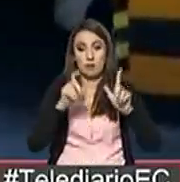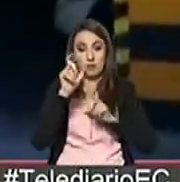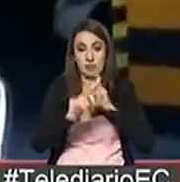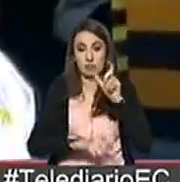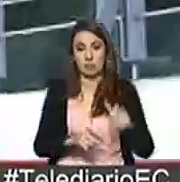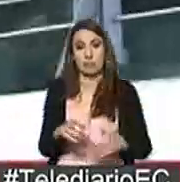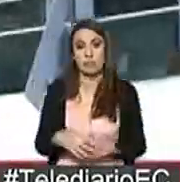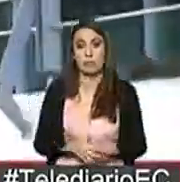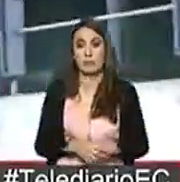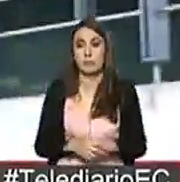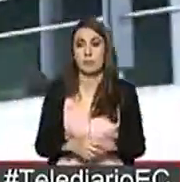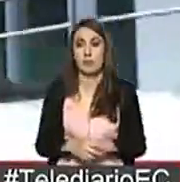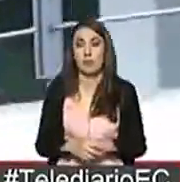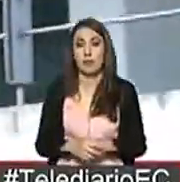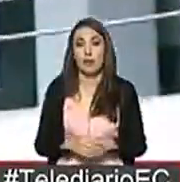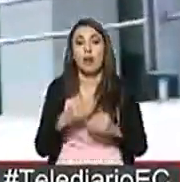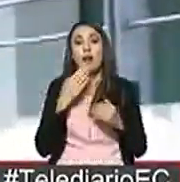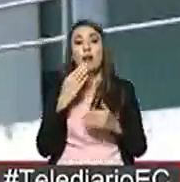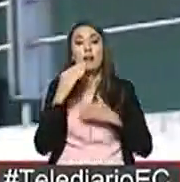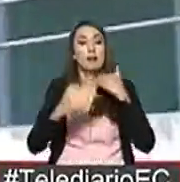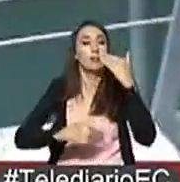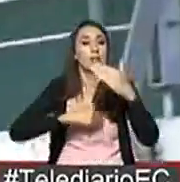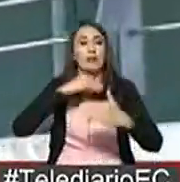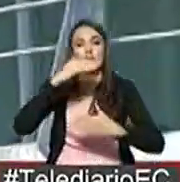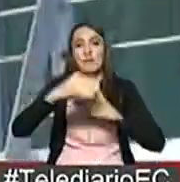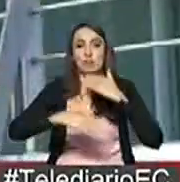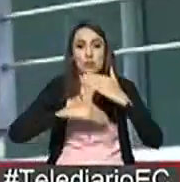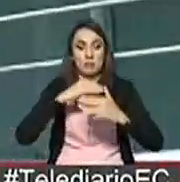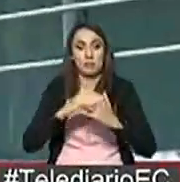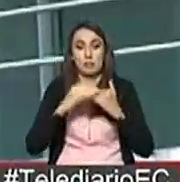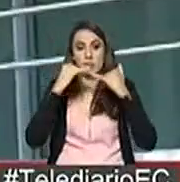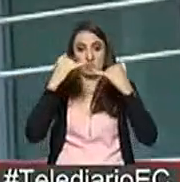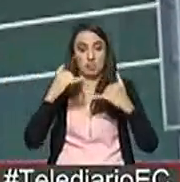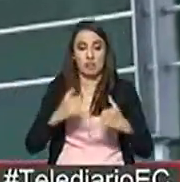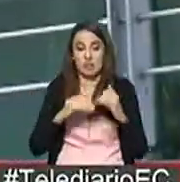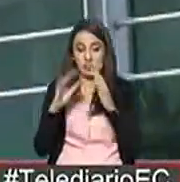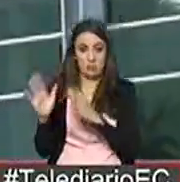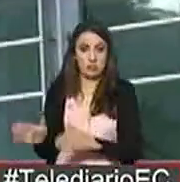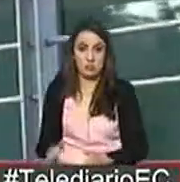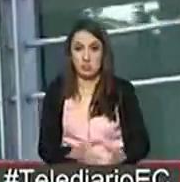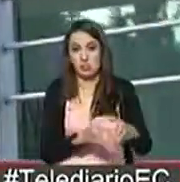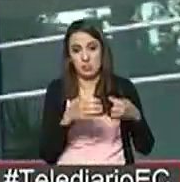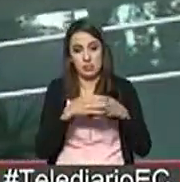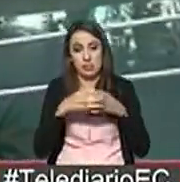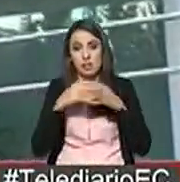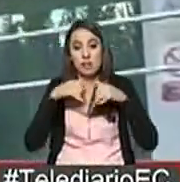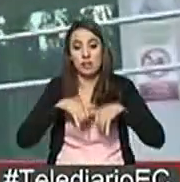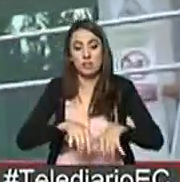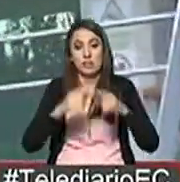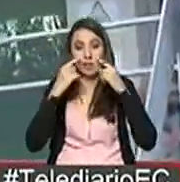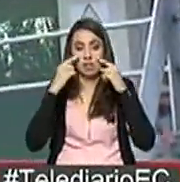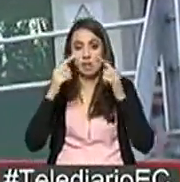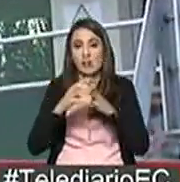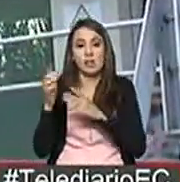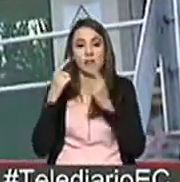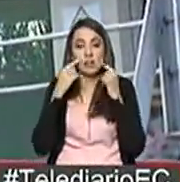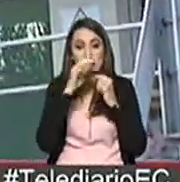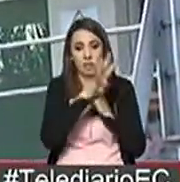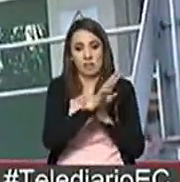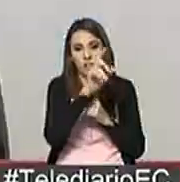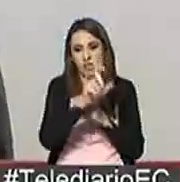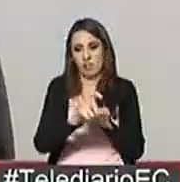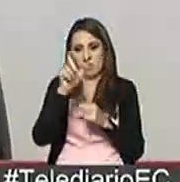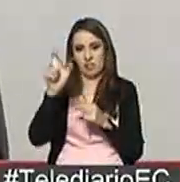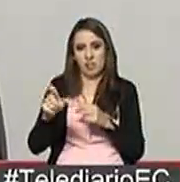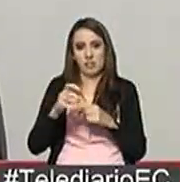de octubre. Diligencias que se efectúan dentro del proceso que desarrolla la Fiscalía por el delito de rebelión en contra de cuatro